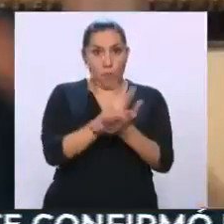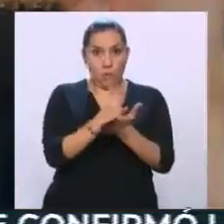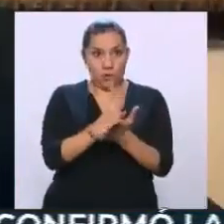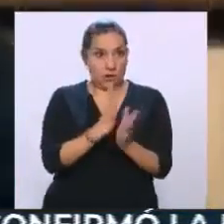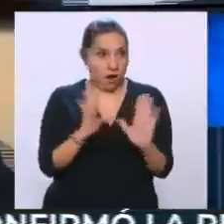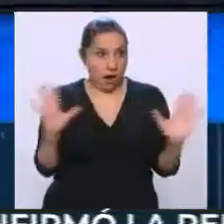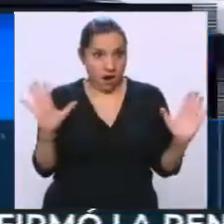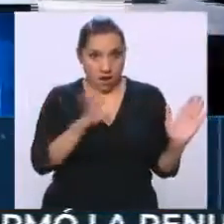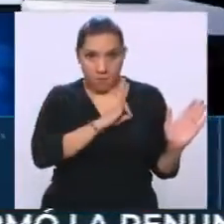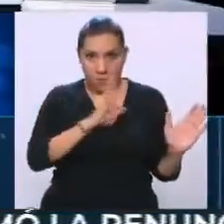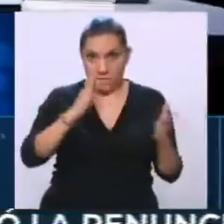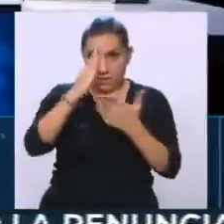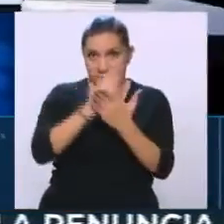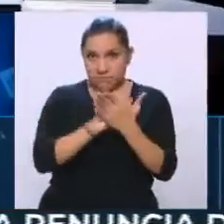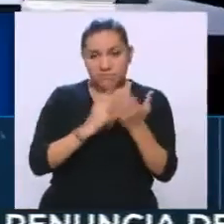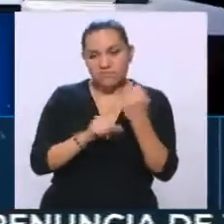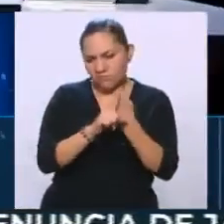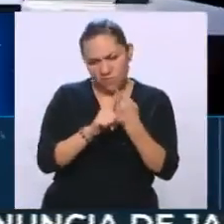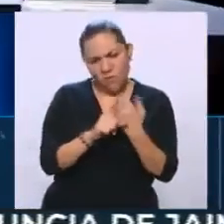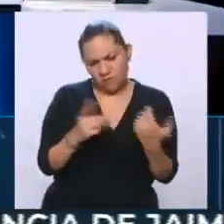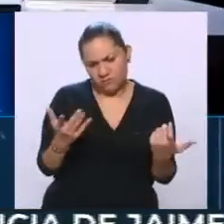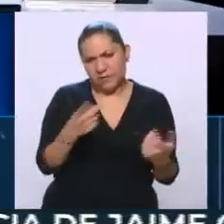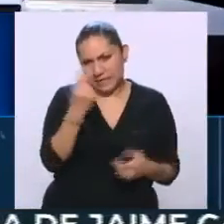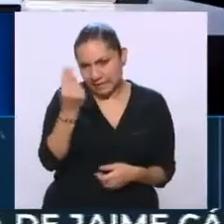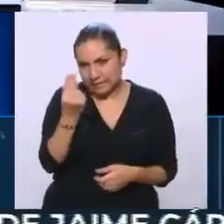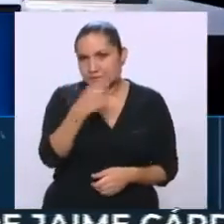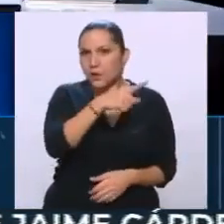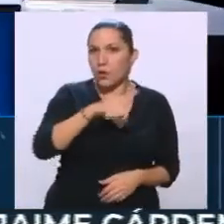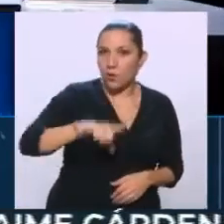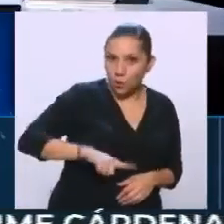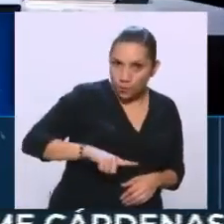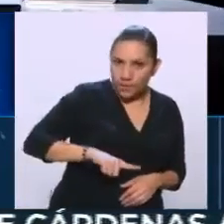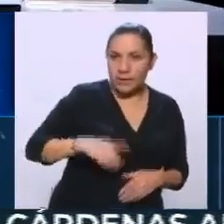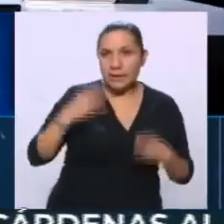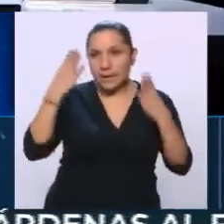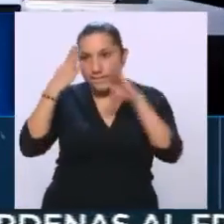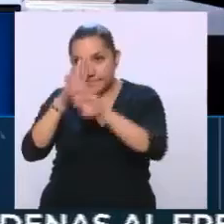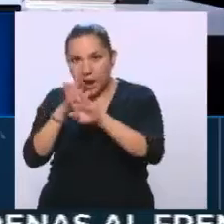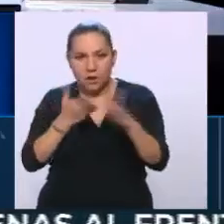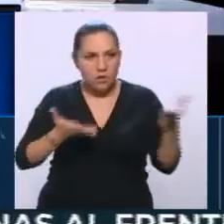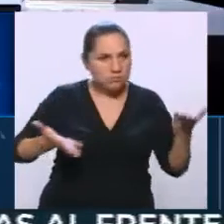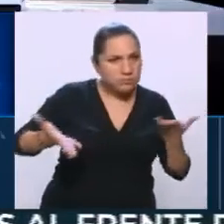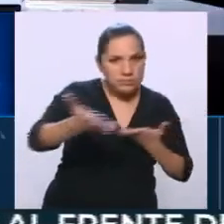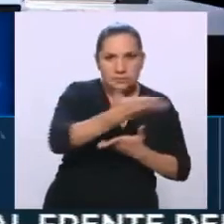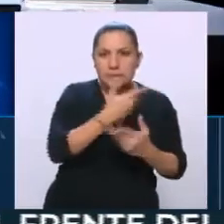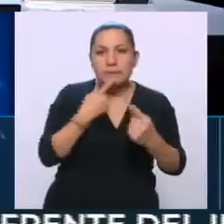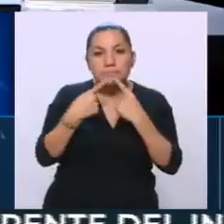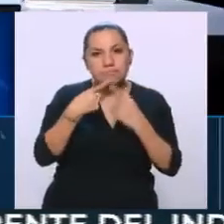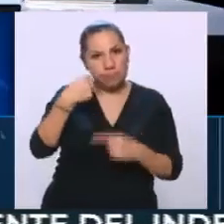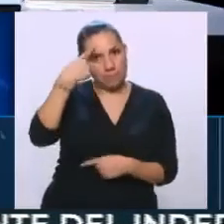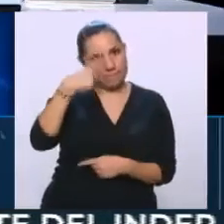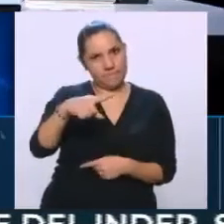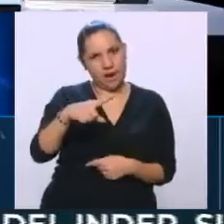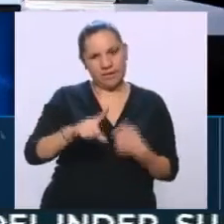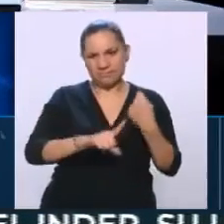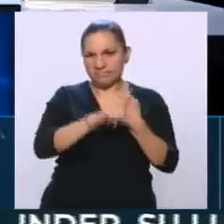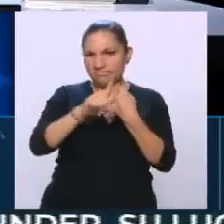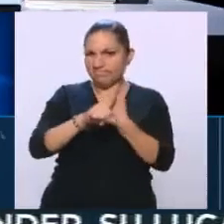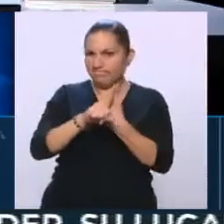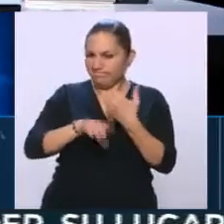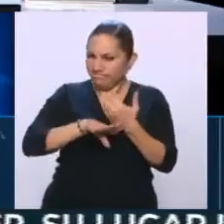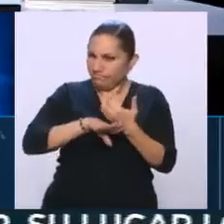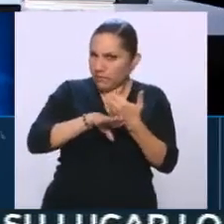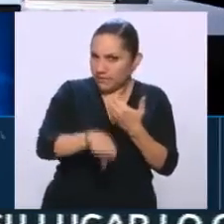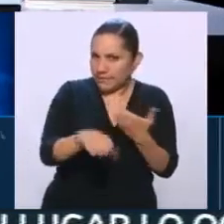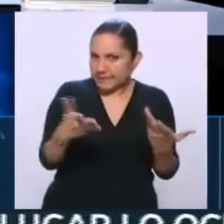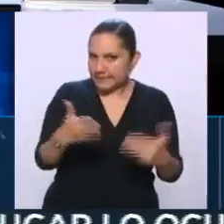gobierno y las instituciones bancarias para que juntos puedan dar mejores resultados. Límites por todos lados. Muy bien. Arturo,